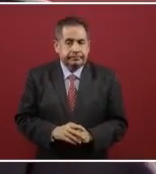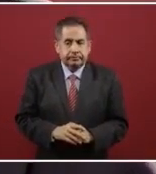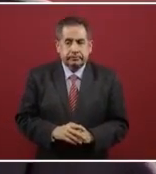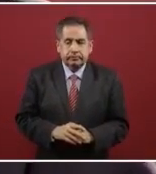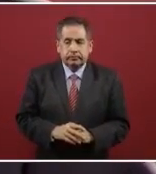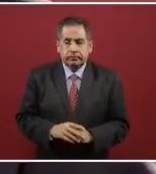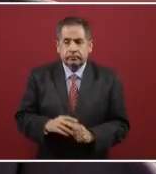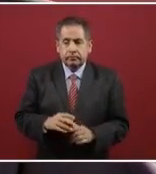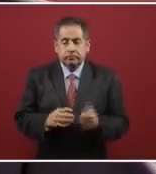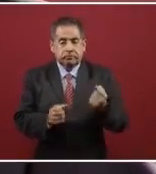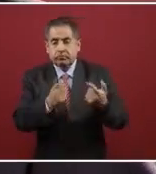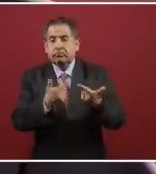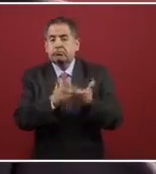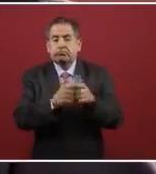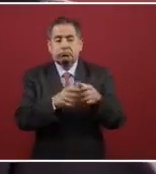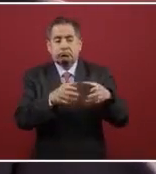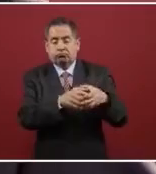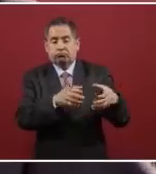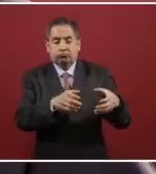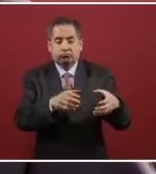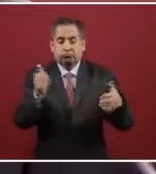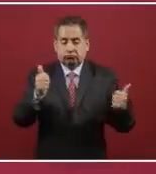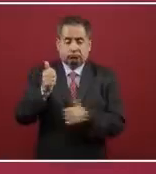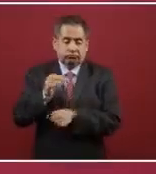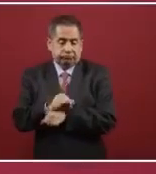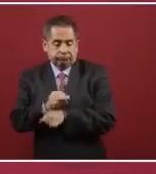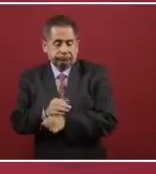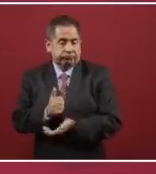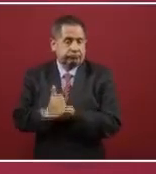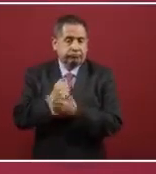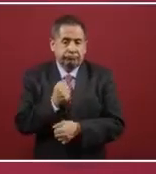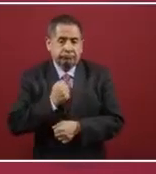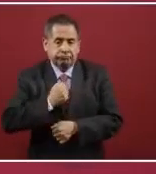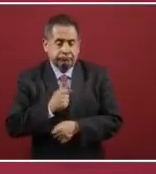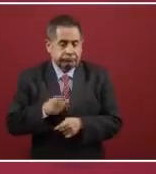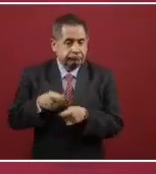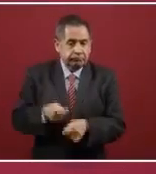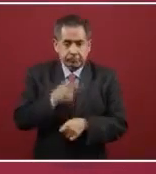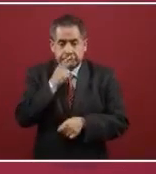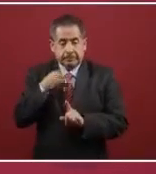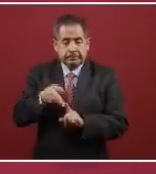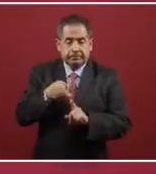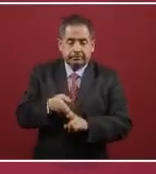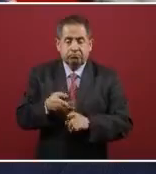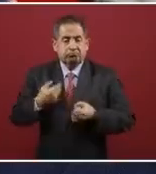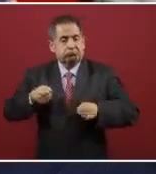hay grupos de intereses creados, no hay influyentismo. No hay amiguismo, no hay